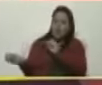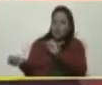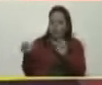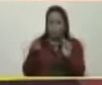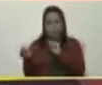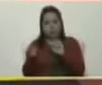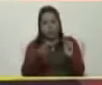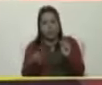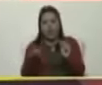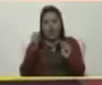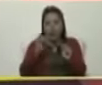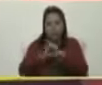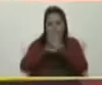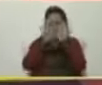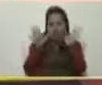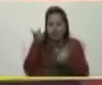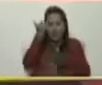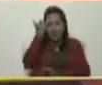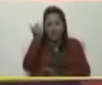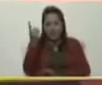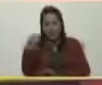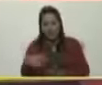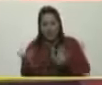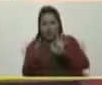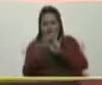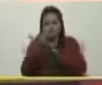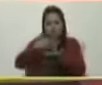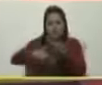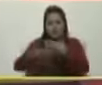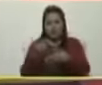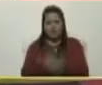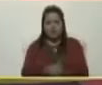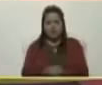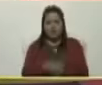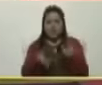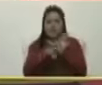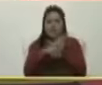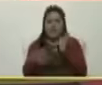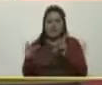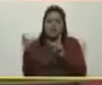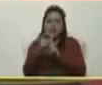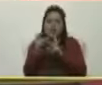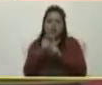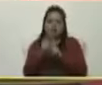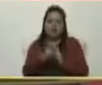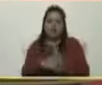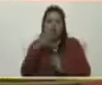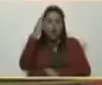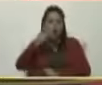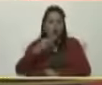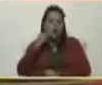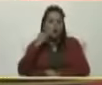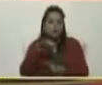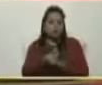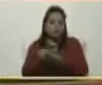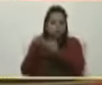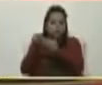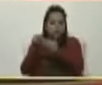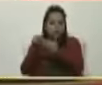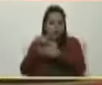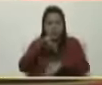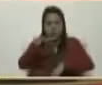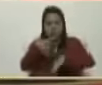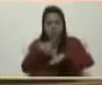tan esclarecedora y tan cercana y cálida, yo quiero dejar en el derecho de palabra a un joven dirigente